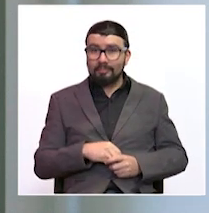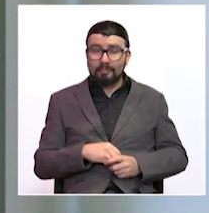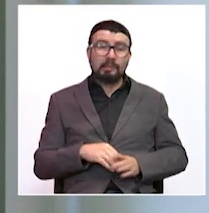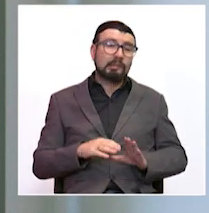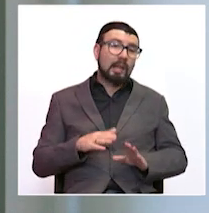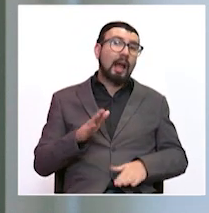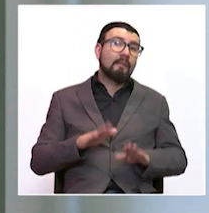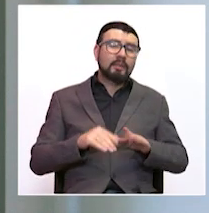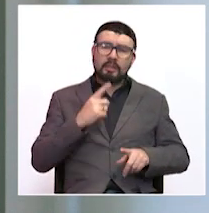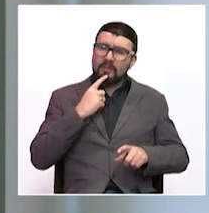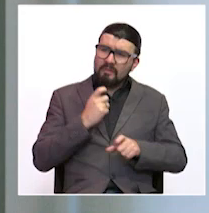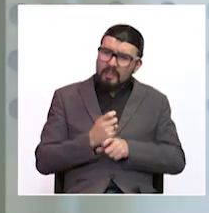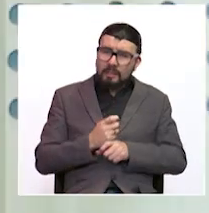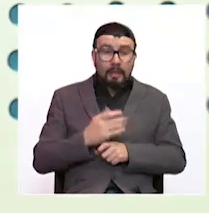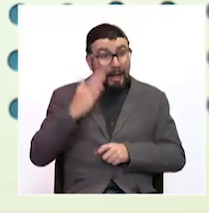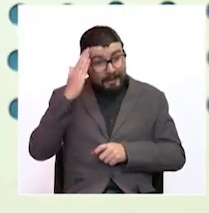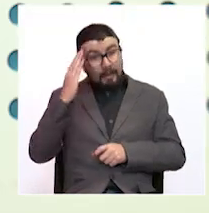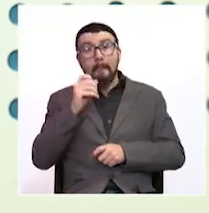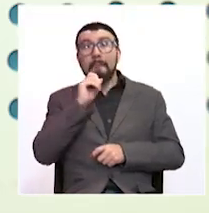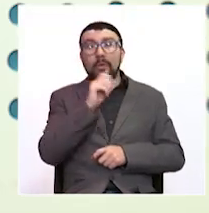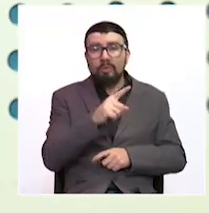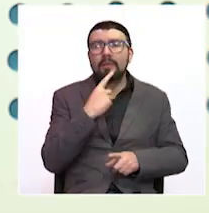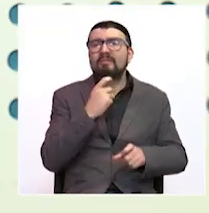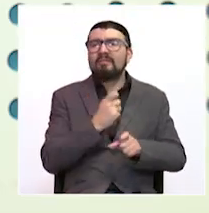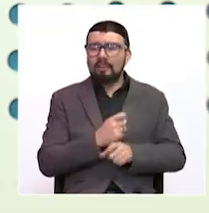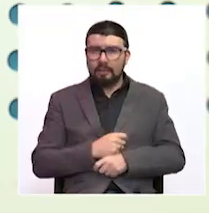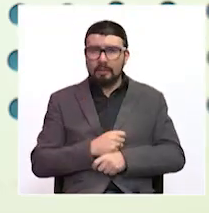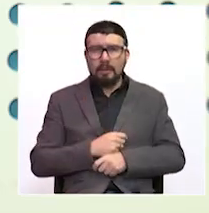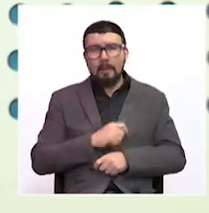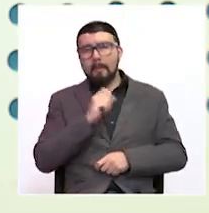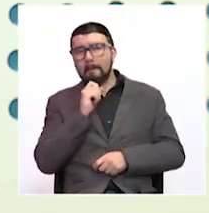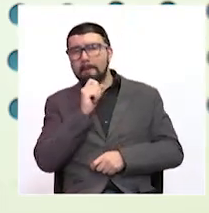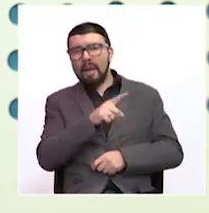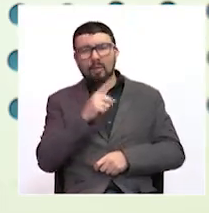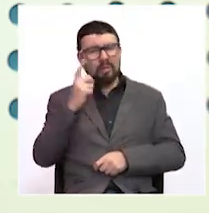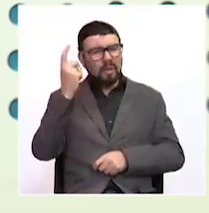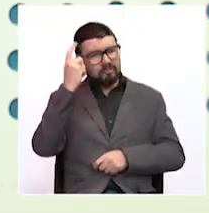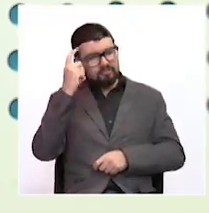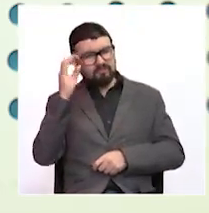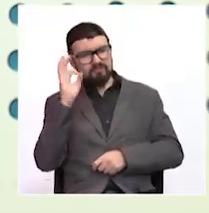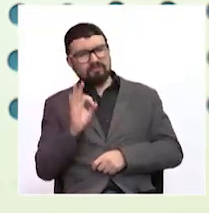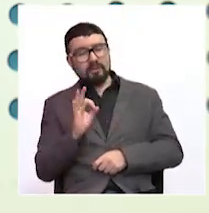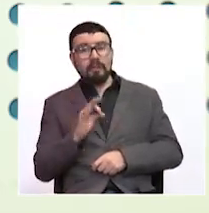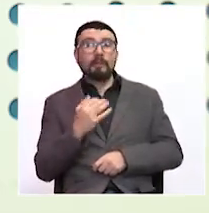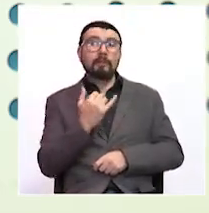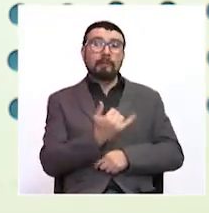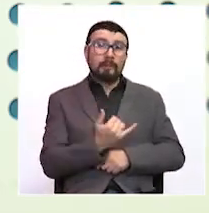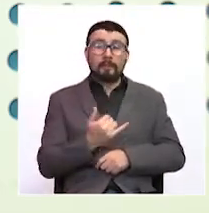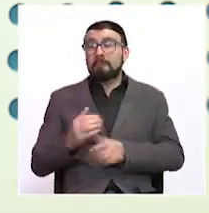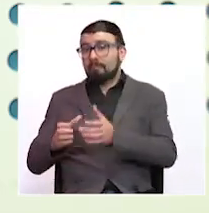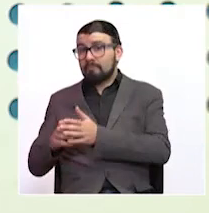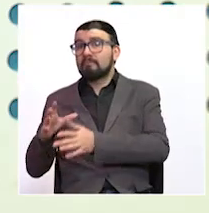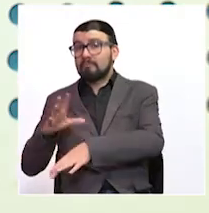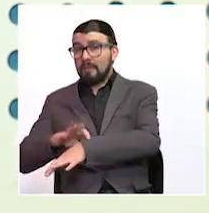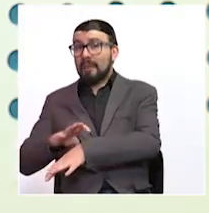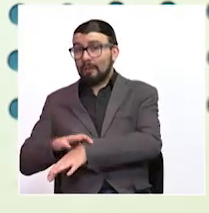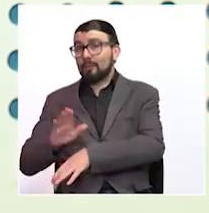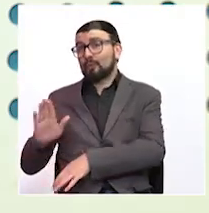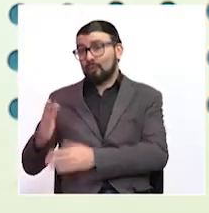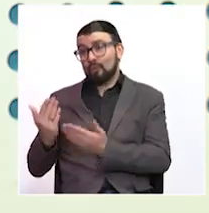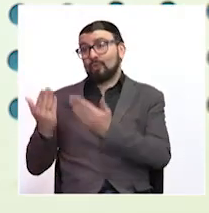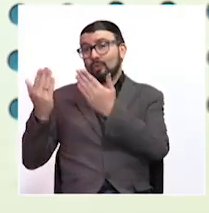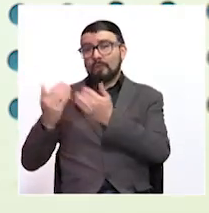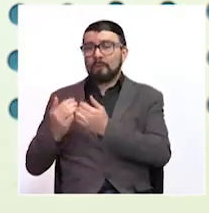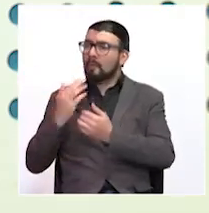saber preguntar preguntar inteligentemente es la esencia que manejan los médicos cuando el